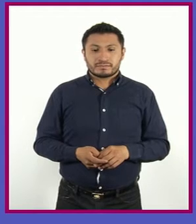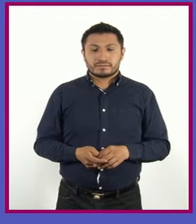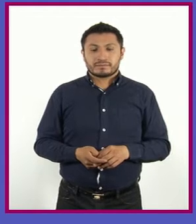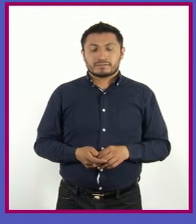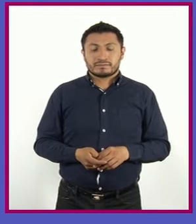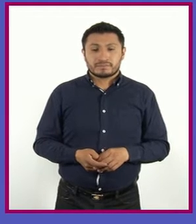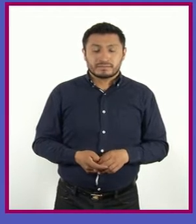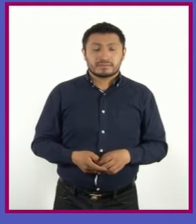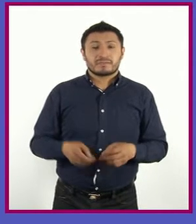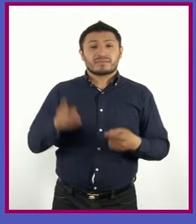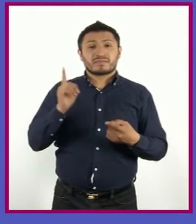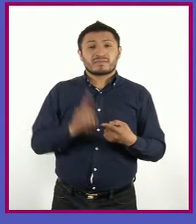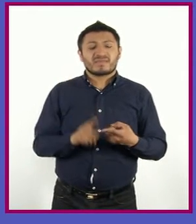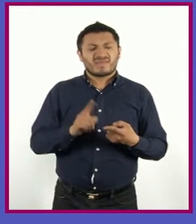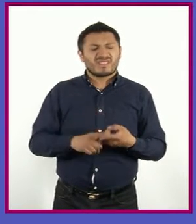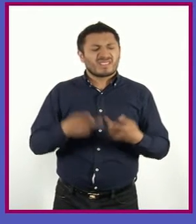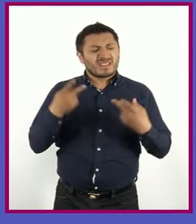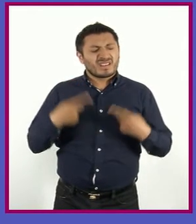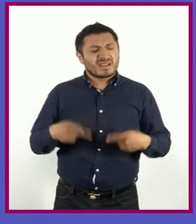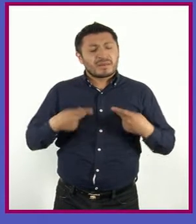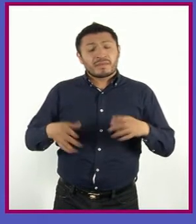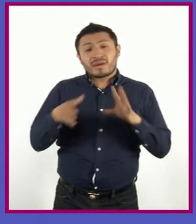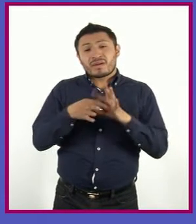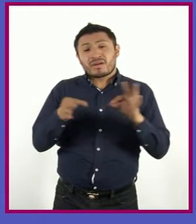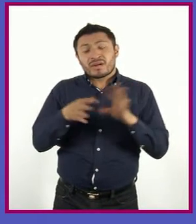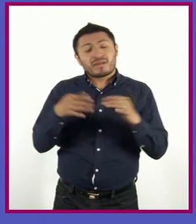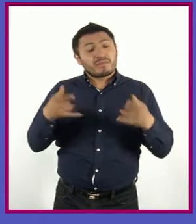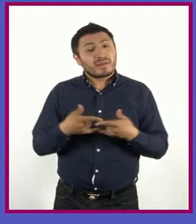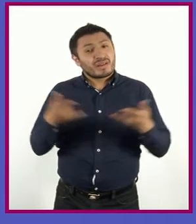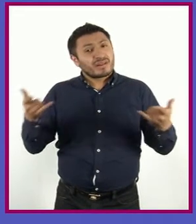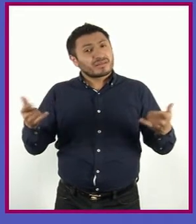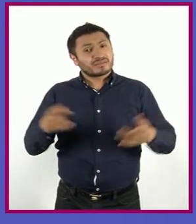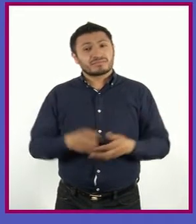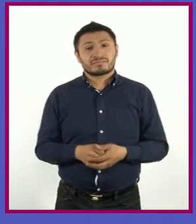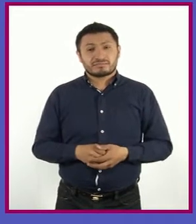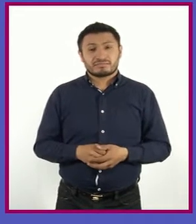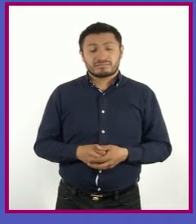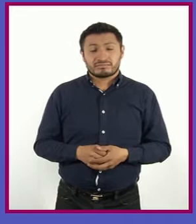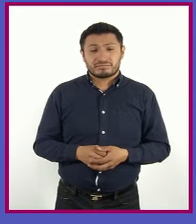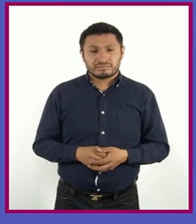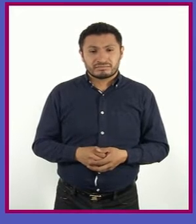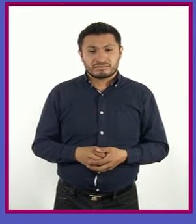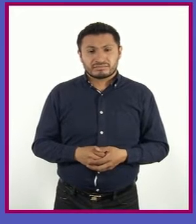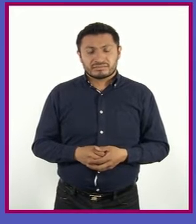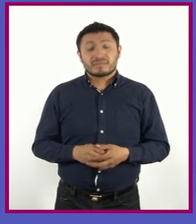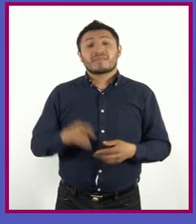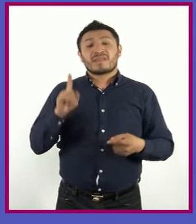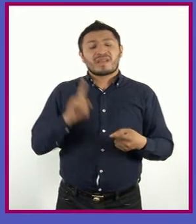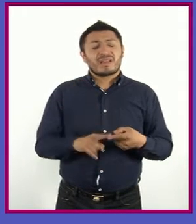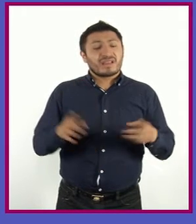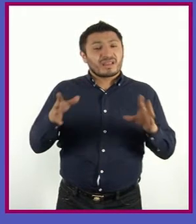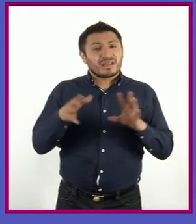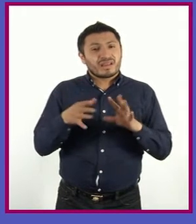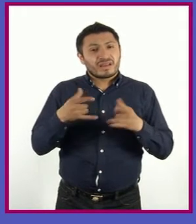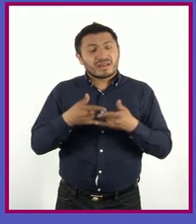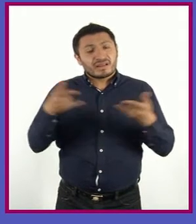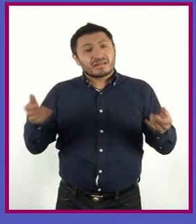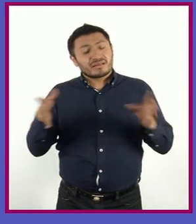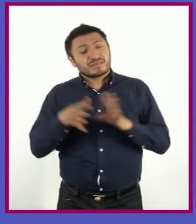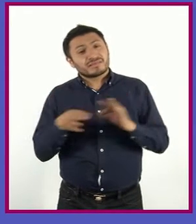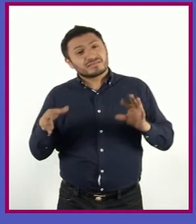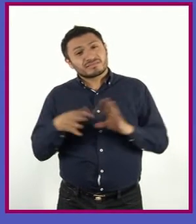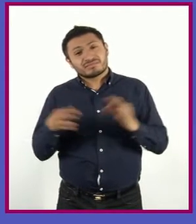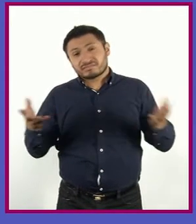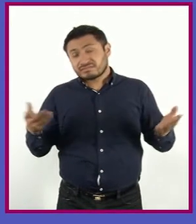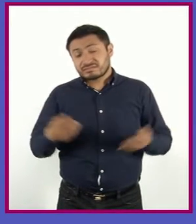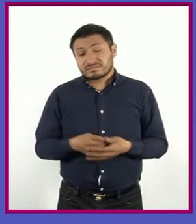¿De quién se habla en la narración? ¿Quién habla en la narración?